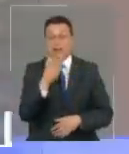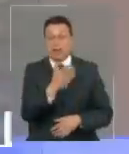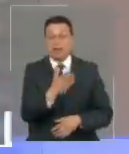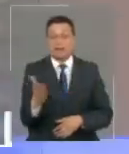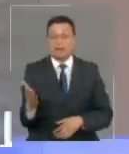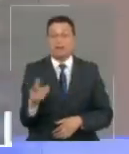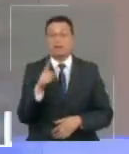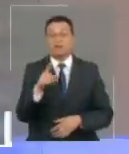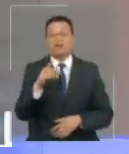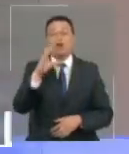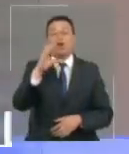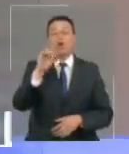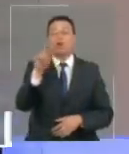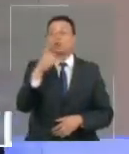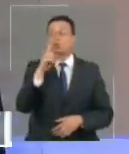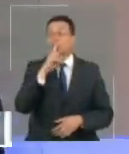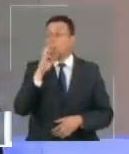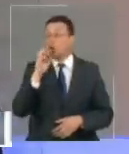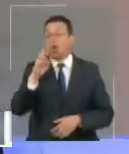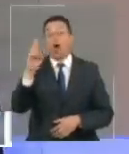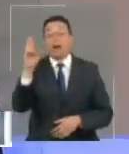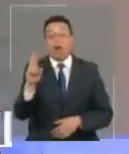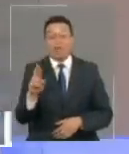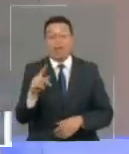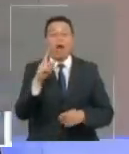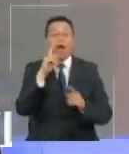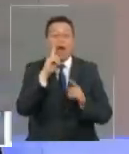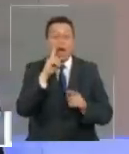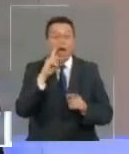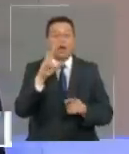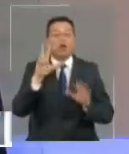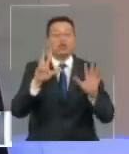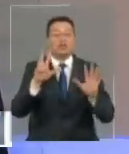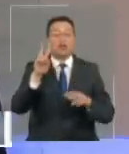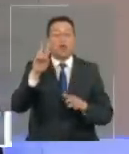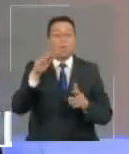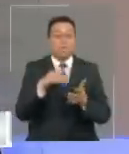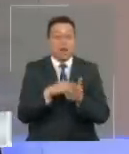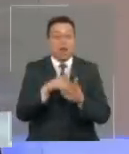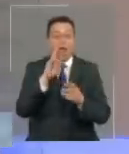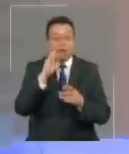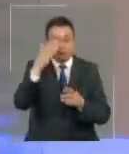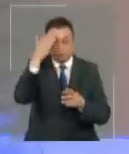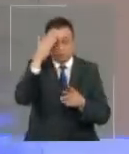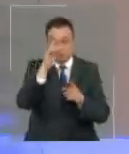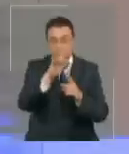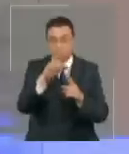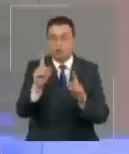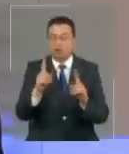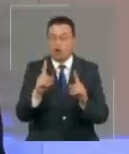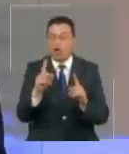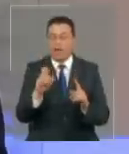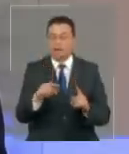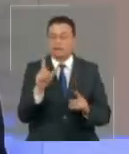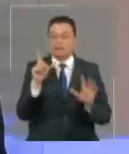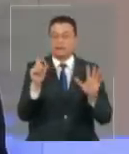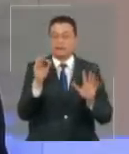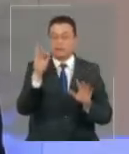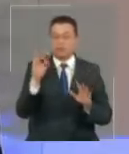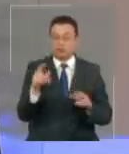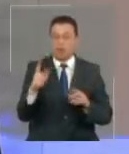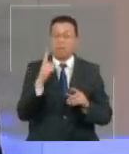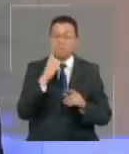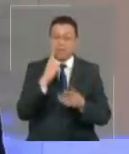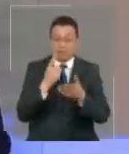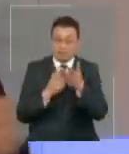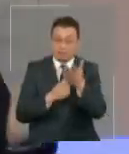recogieron. Y en los consultorios de Recoleta hay solo 82.000 per capitados. Eso no equivale al 70% con el que miente el candidato